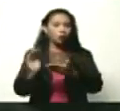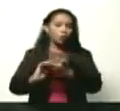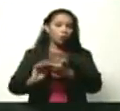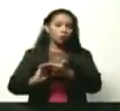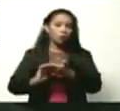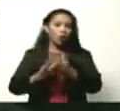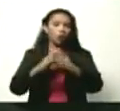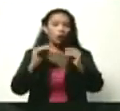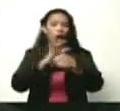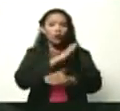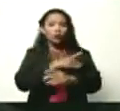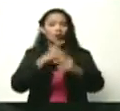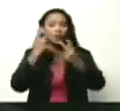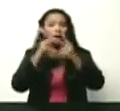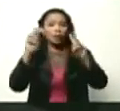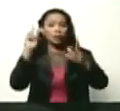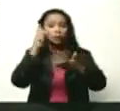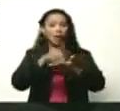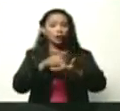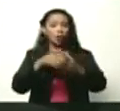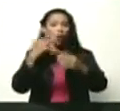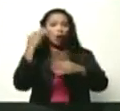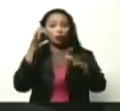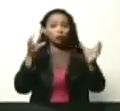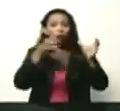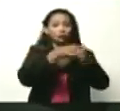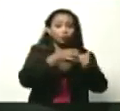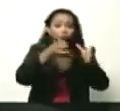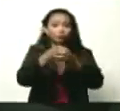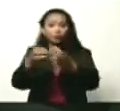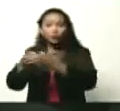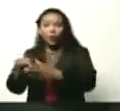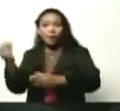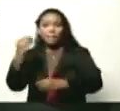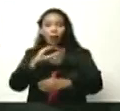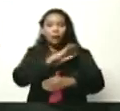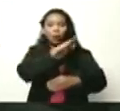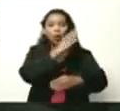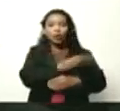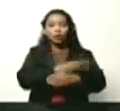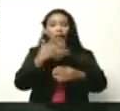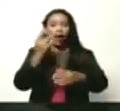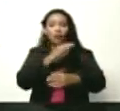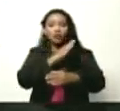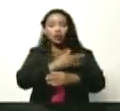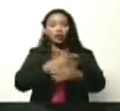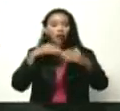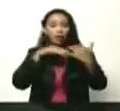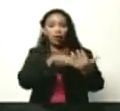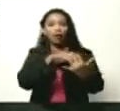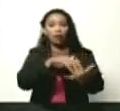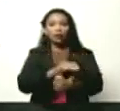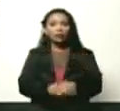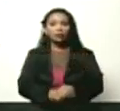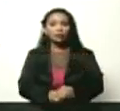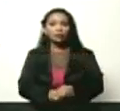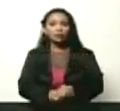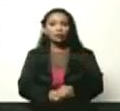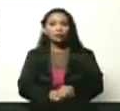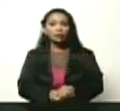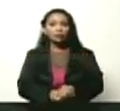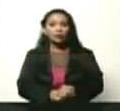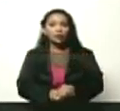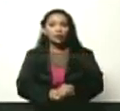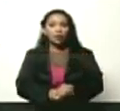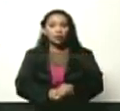Todas las fuerzas de la paz están llegando, se están agrupando, son mucho más poderosas que las fuerzas de la guerra. La paz